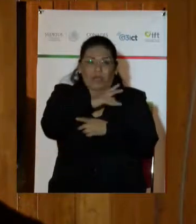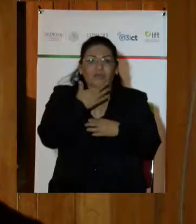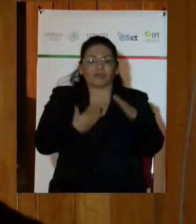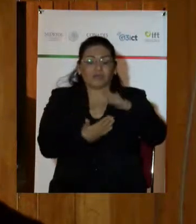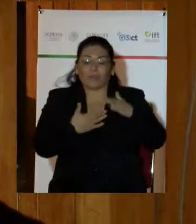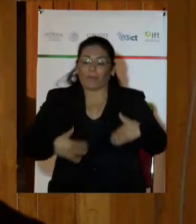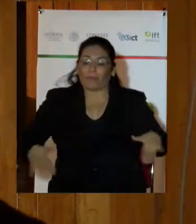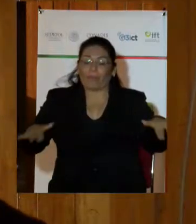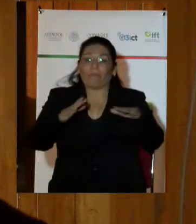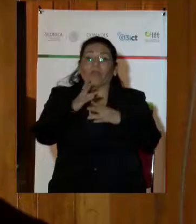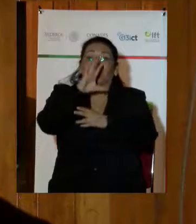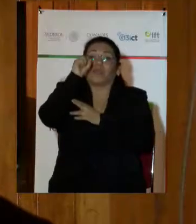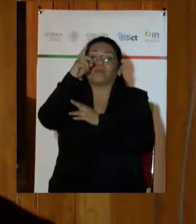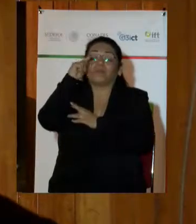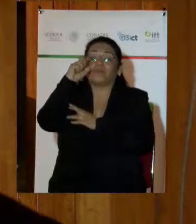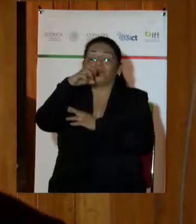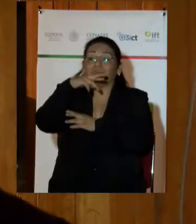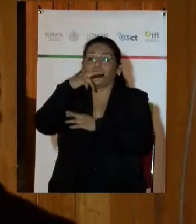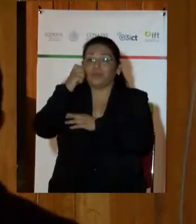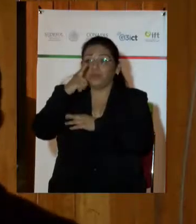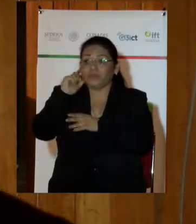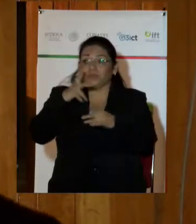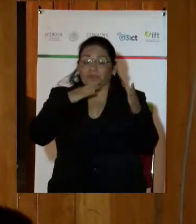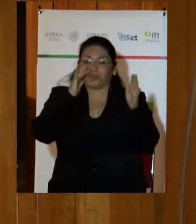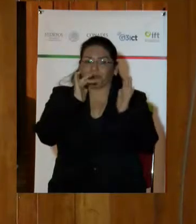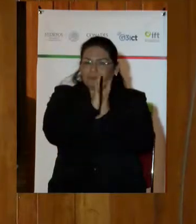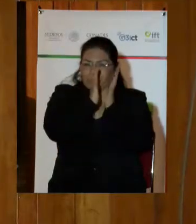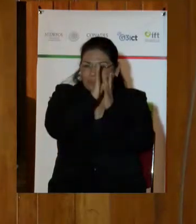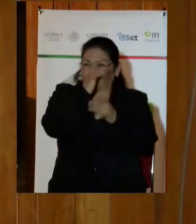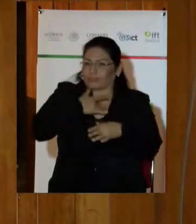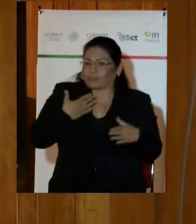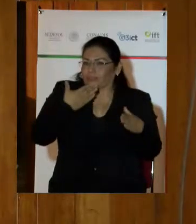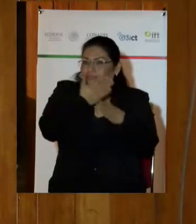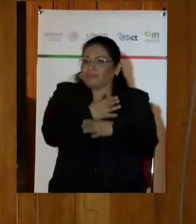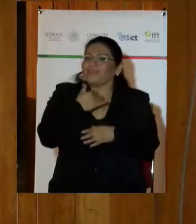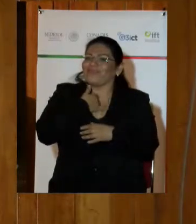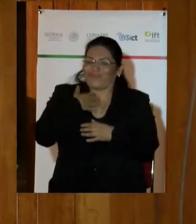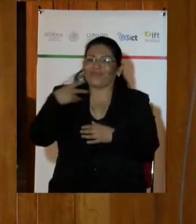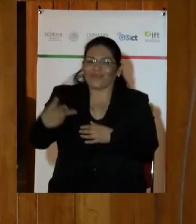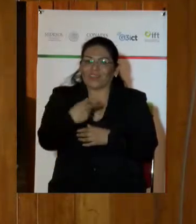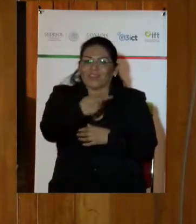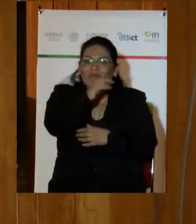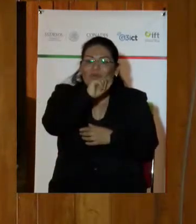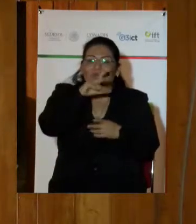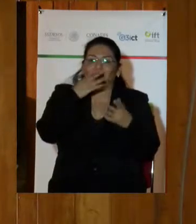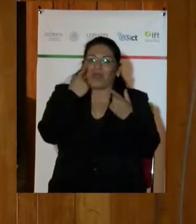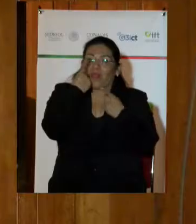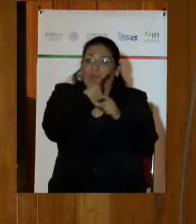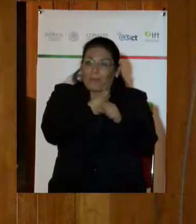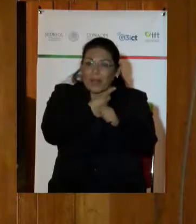todos al mismo tiempo, como es en los tribunales de muchos países. Pero aquí no estamos hablando de juicios.